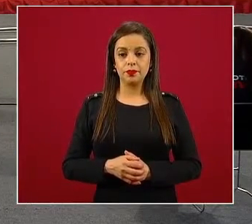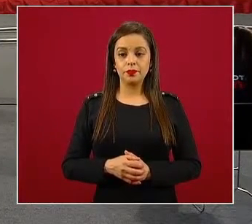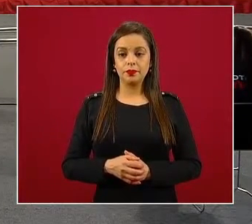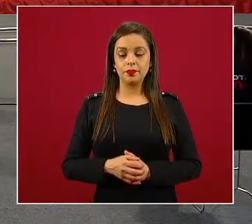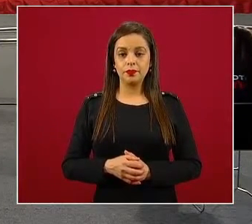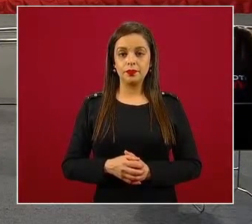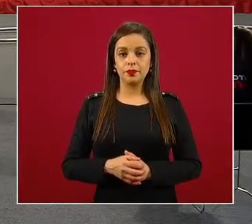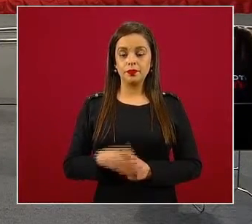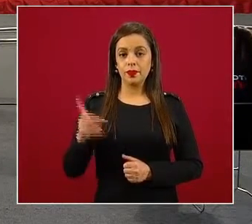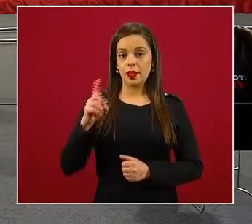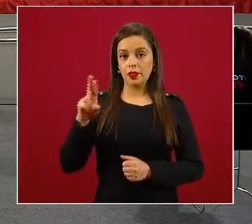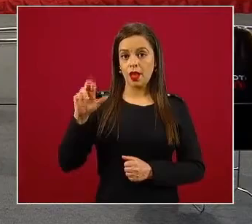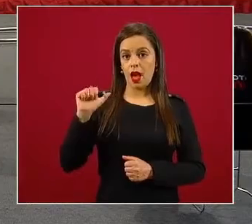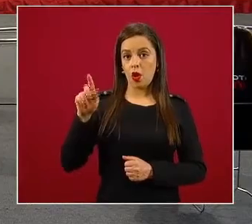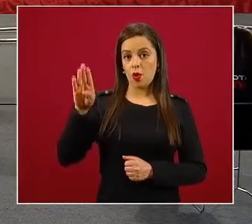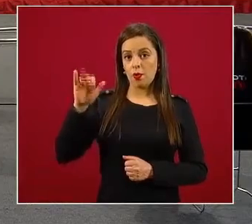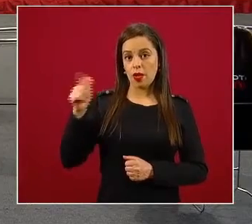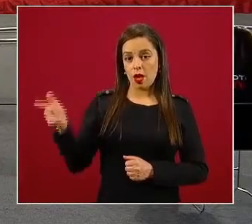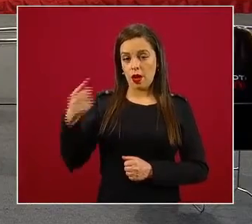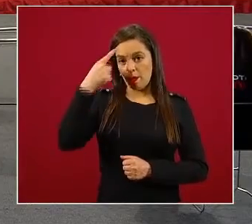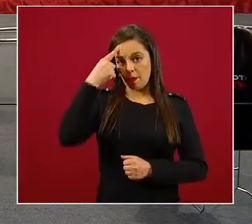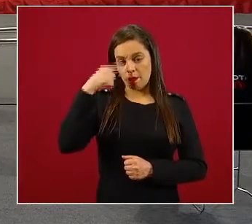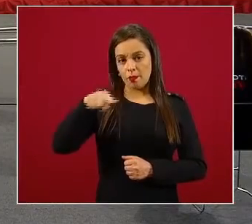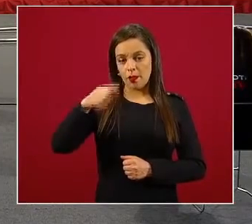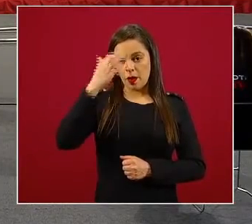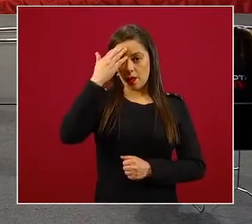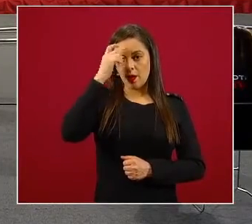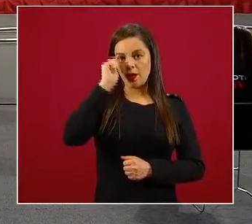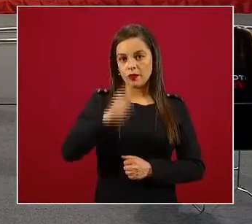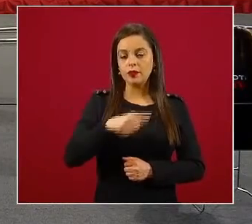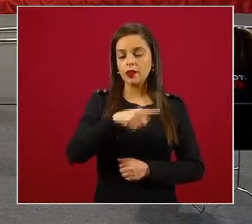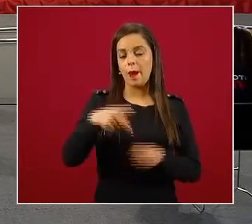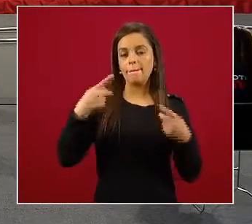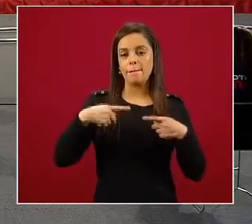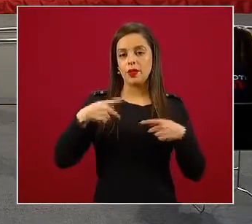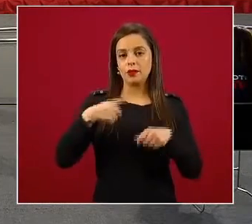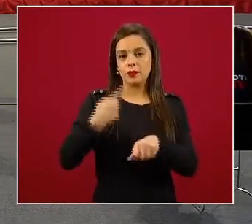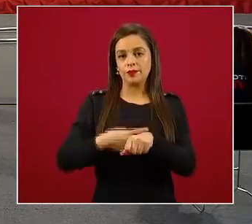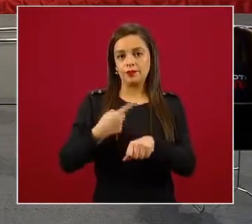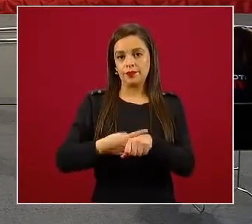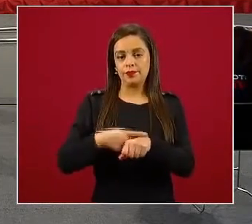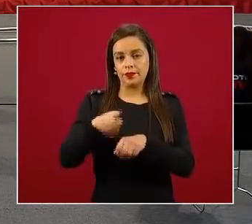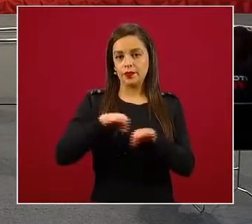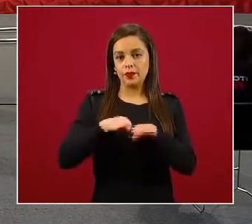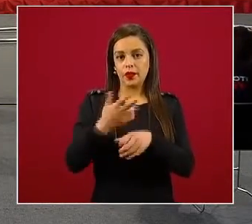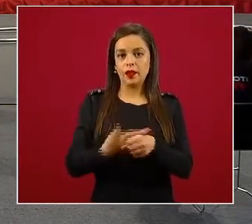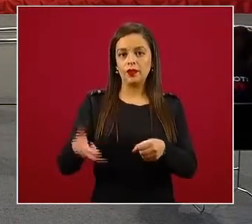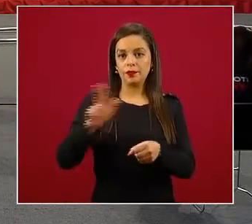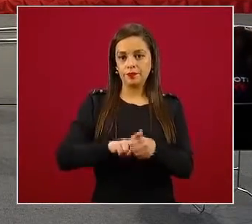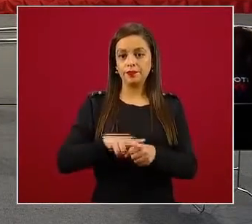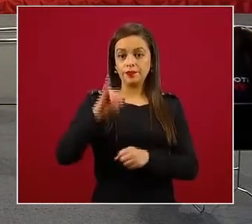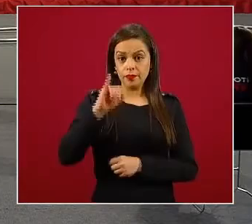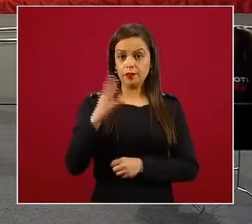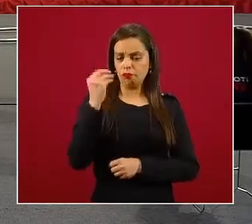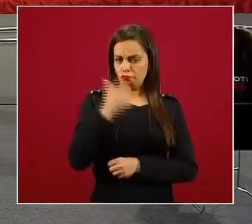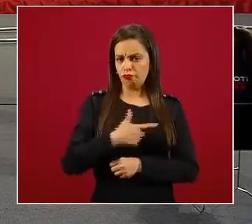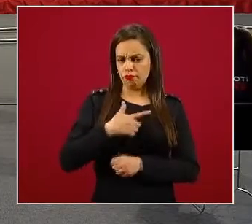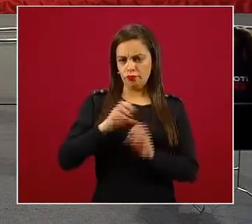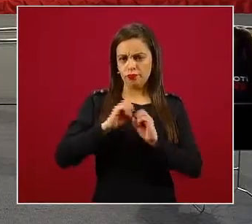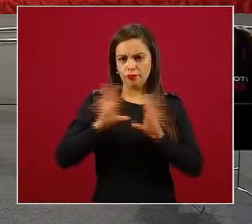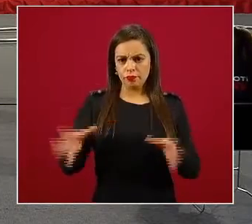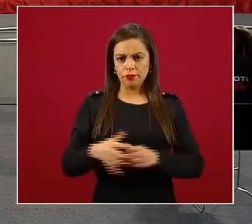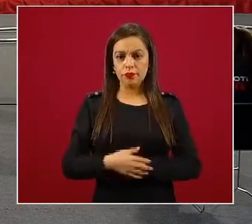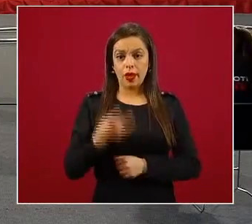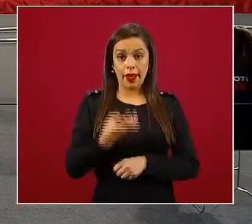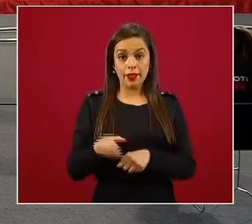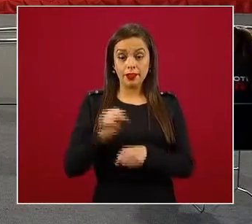Le pido al doctor Alomía si presenta lo de personal de salud también. Claro que sí, con mucho gusto. Actualizamos entonces las cifras para